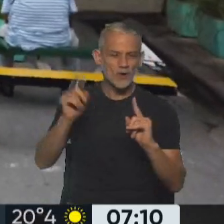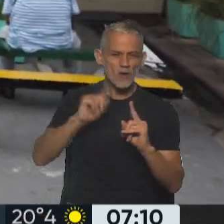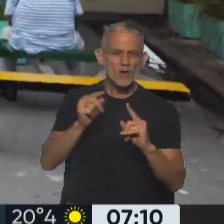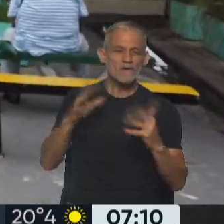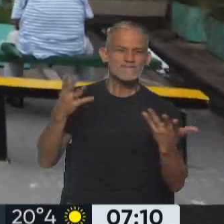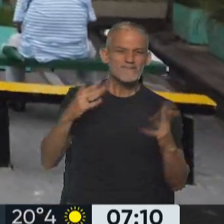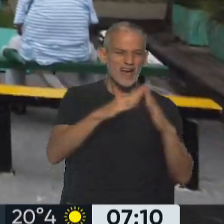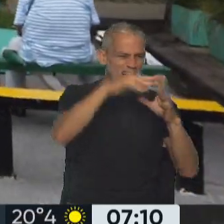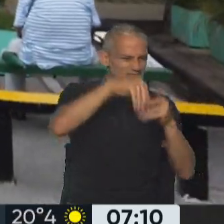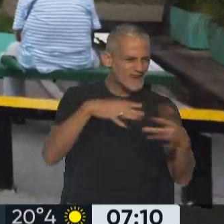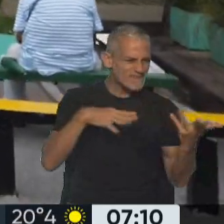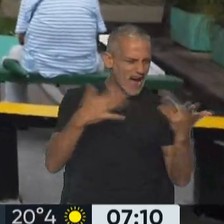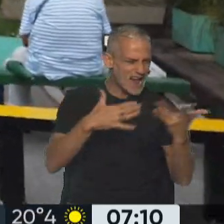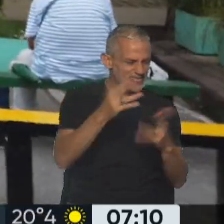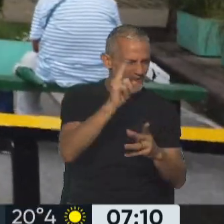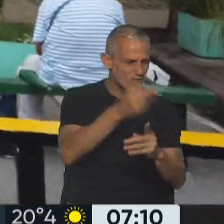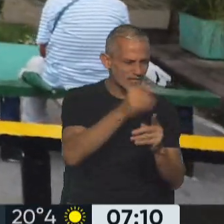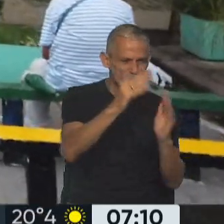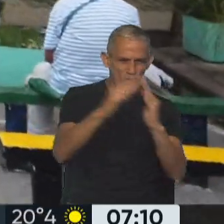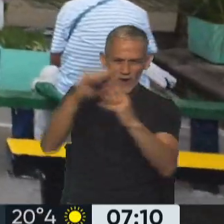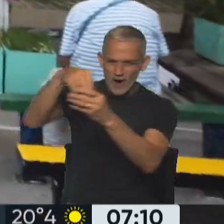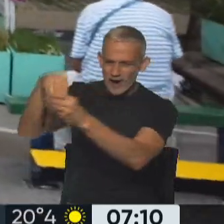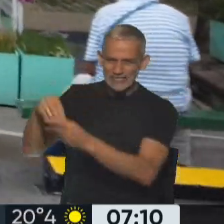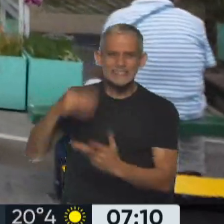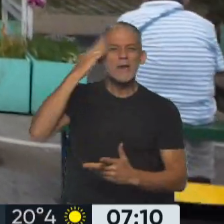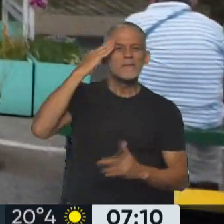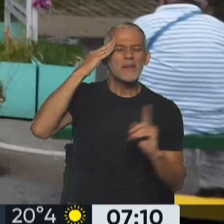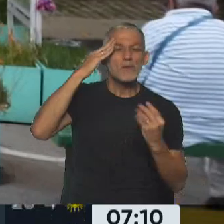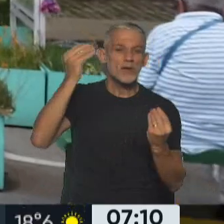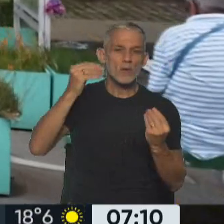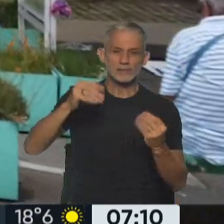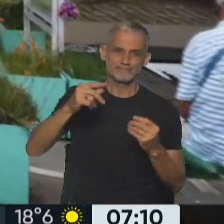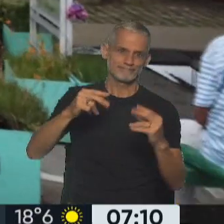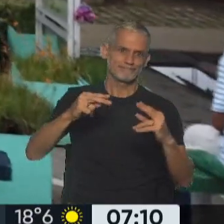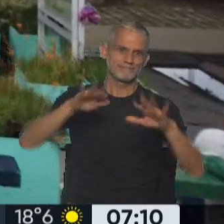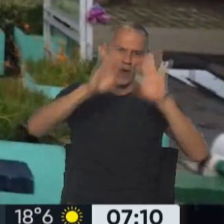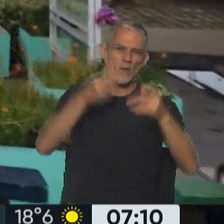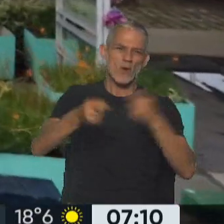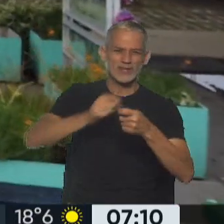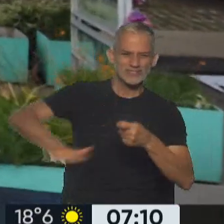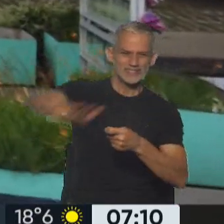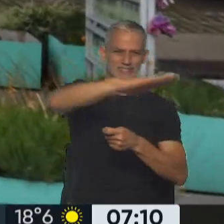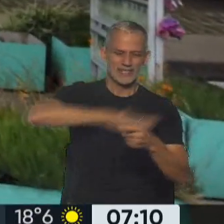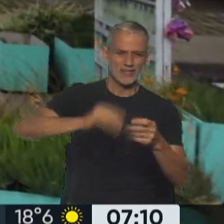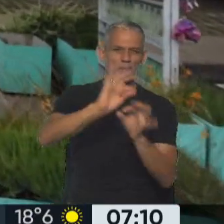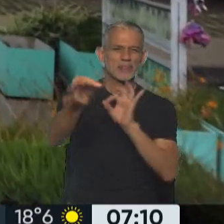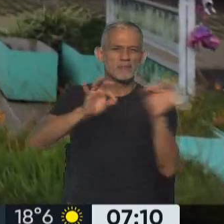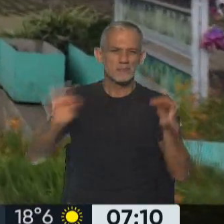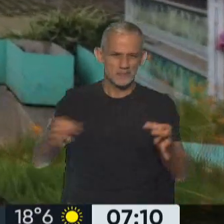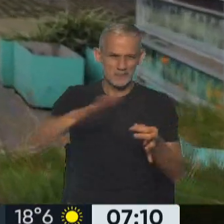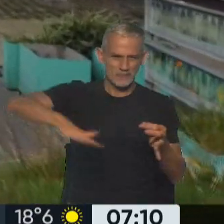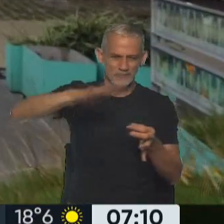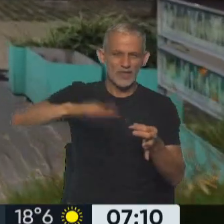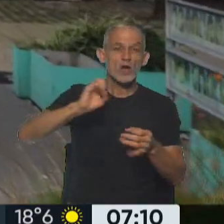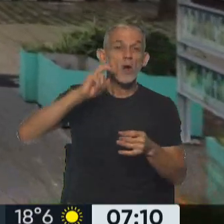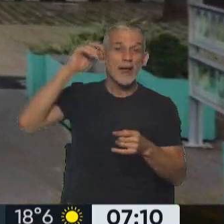de los hogares. Sobre todo en ese lugar de la memoria que son las inmediaciones, ahí nada más a metros del ingreso de